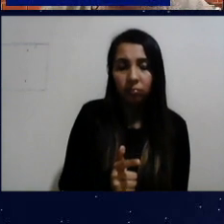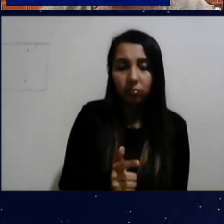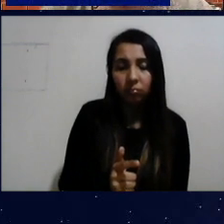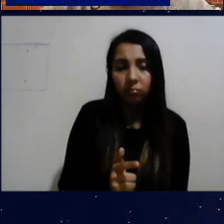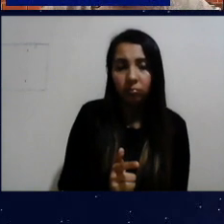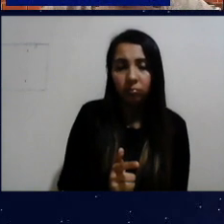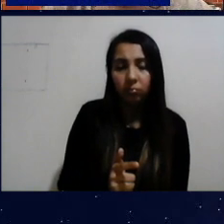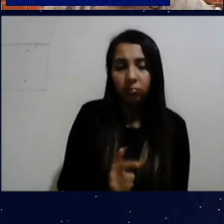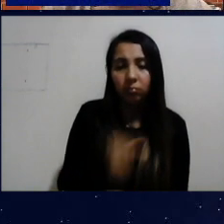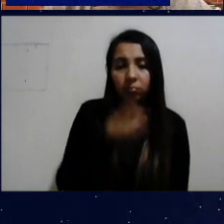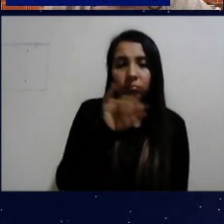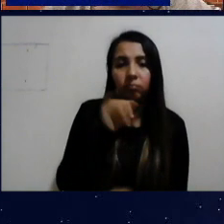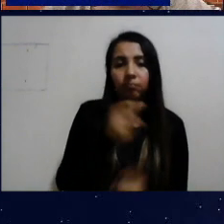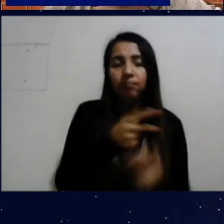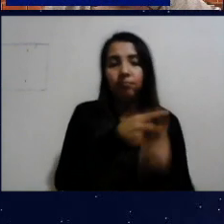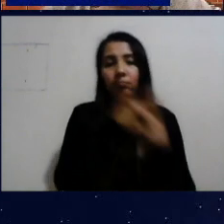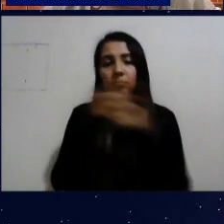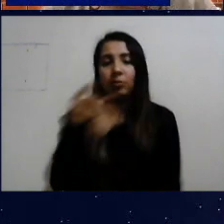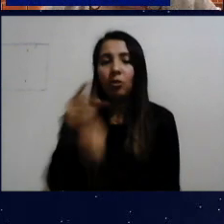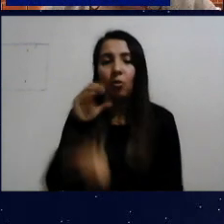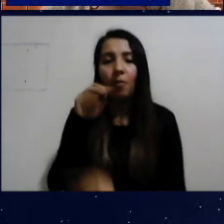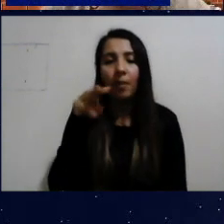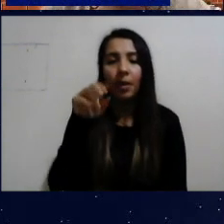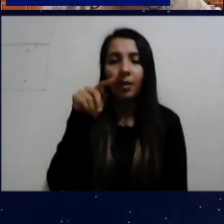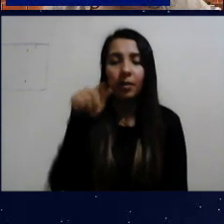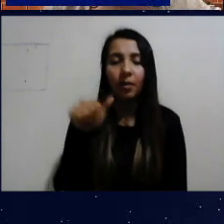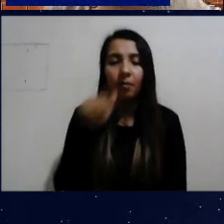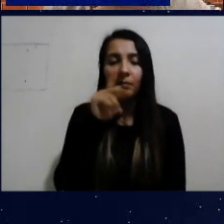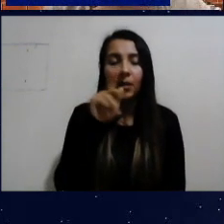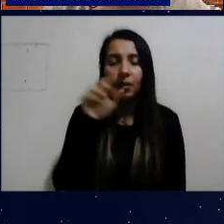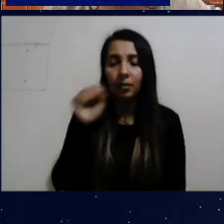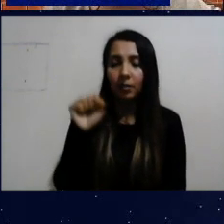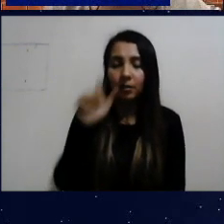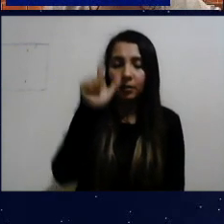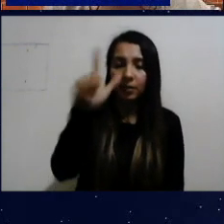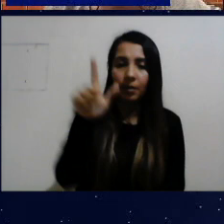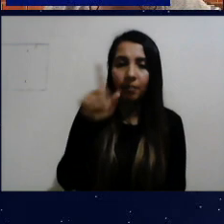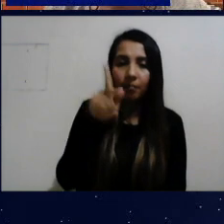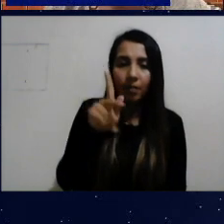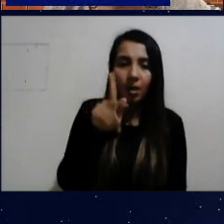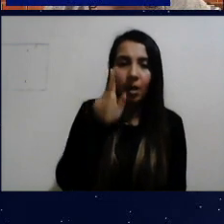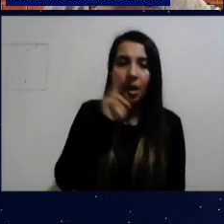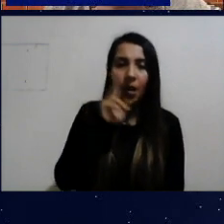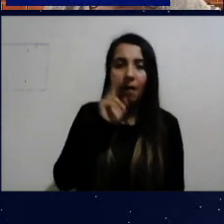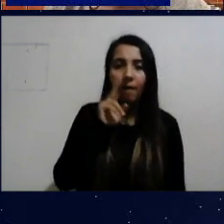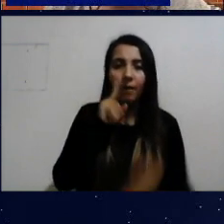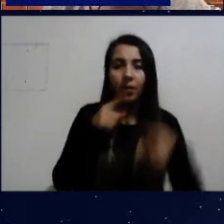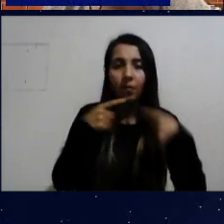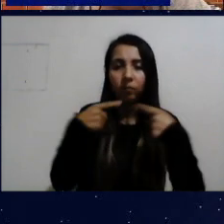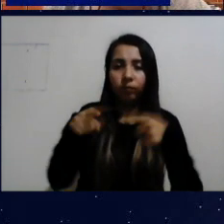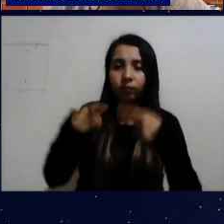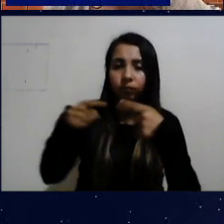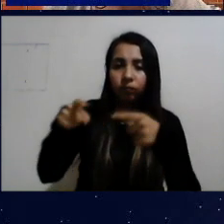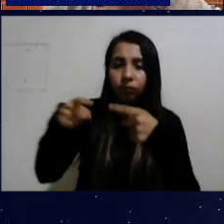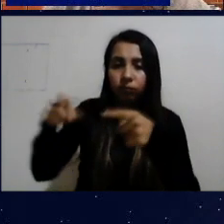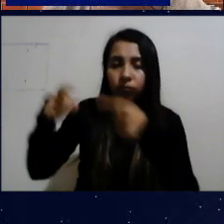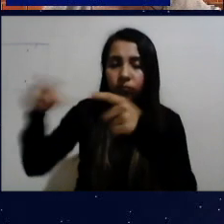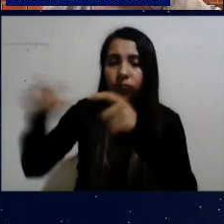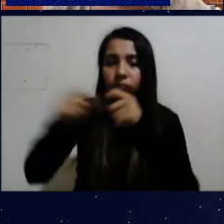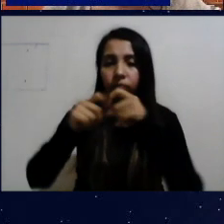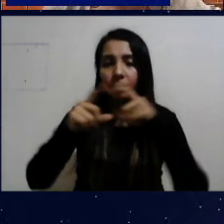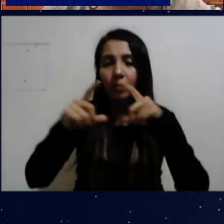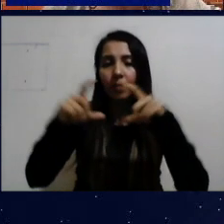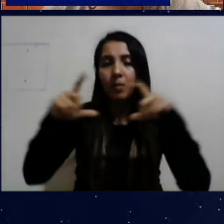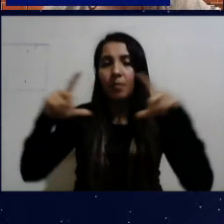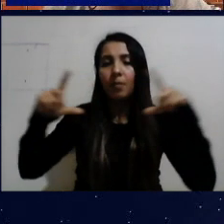detectado en un cometa, en el C67P. Él ha detectado una sonda que se